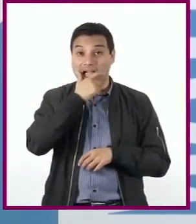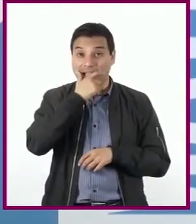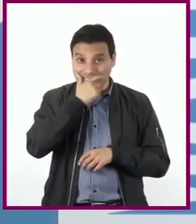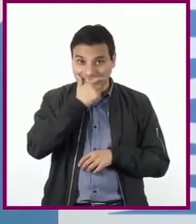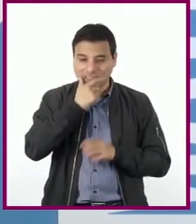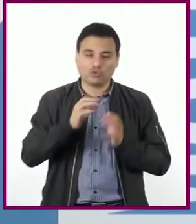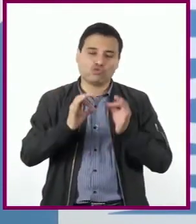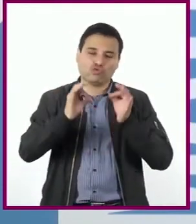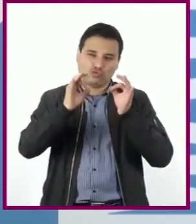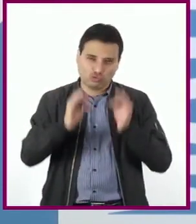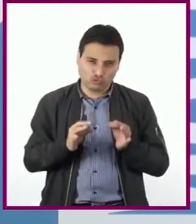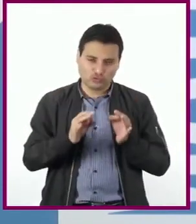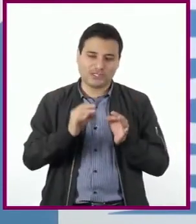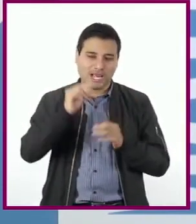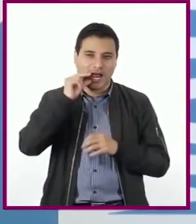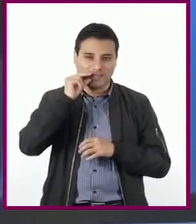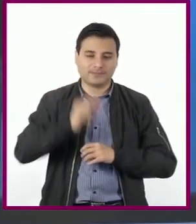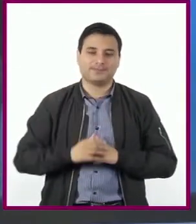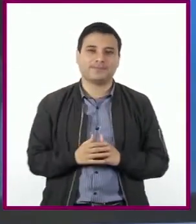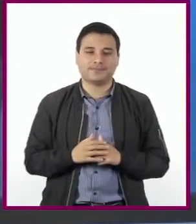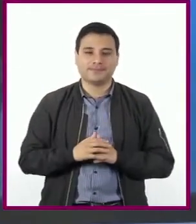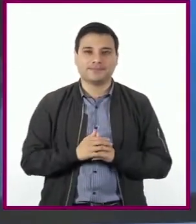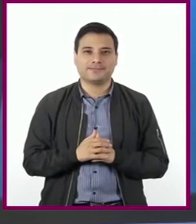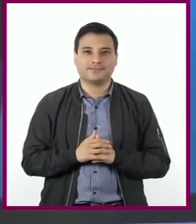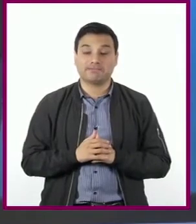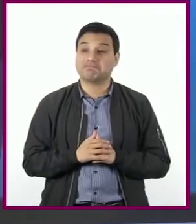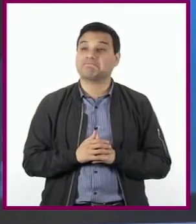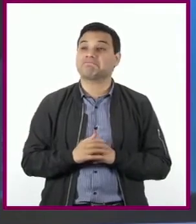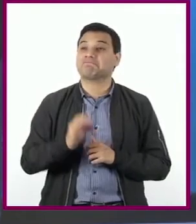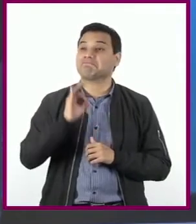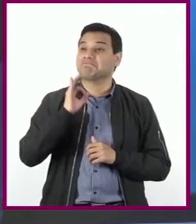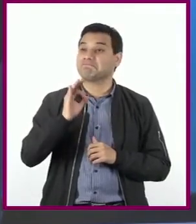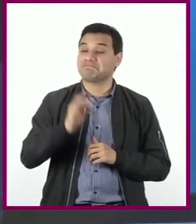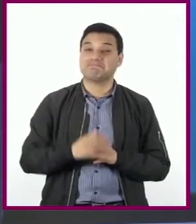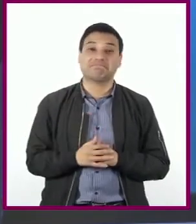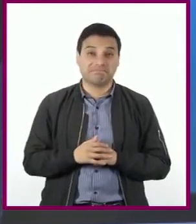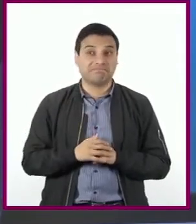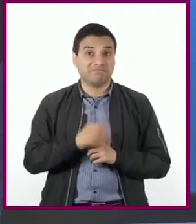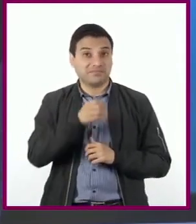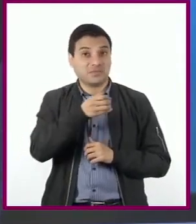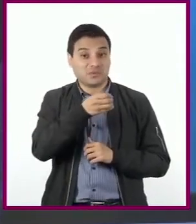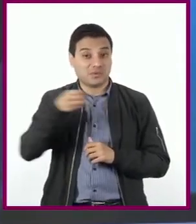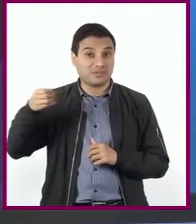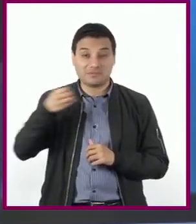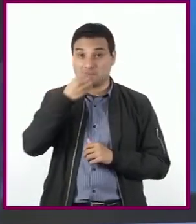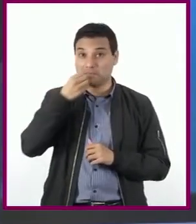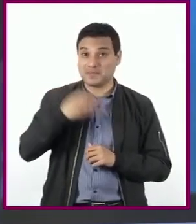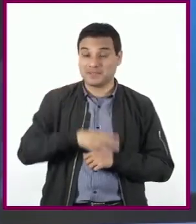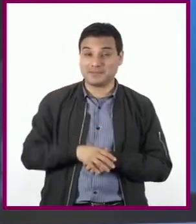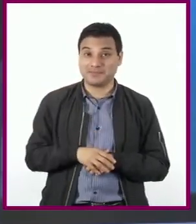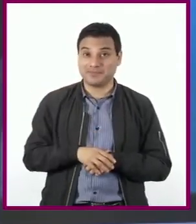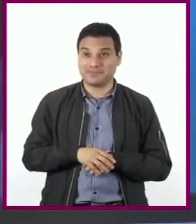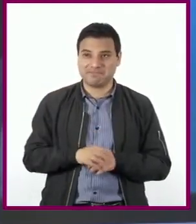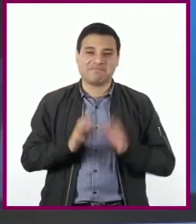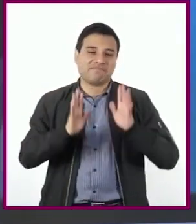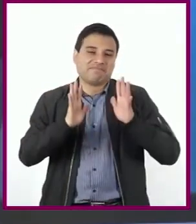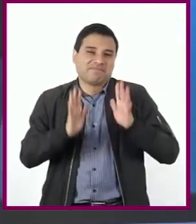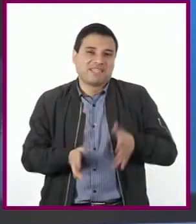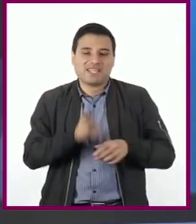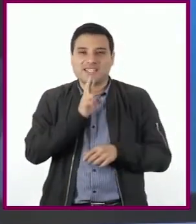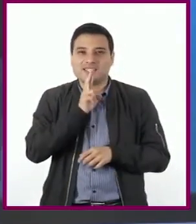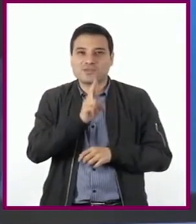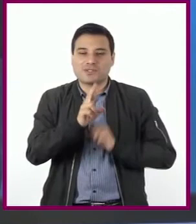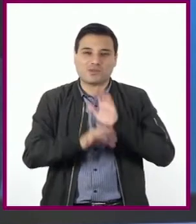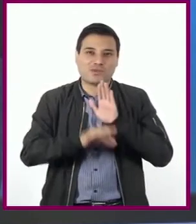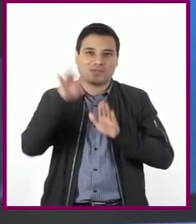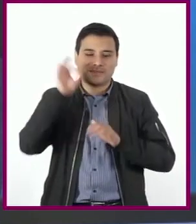producción son de sabor nuez. Me parece adecuado el procedimiento y llegamos a un resultado correcto. Hay